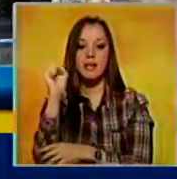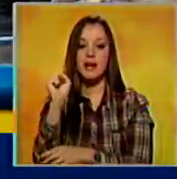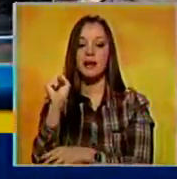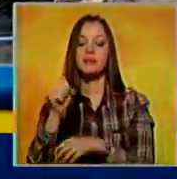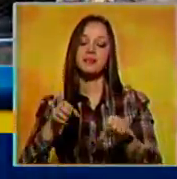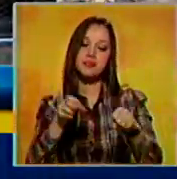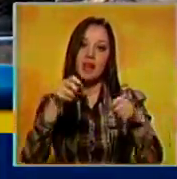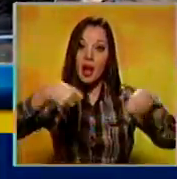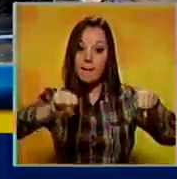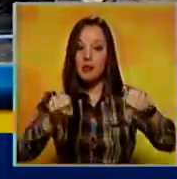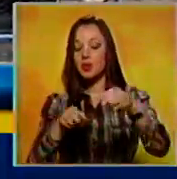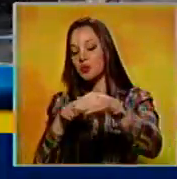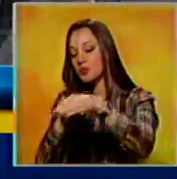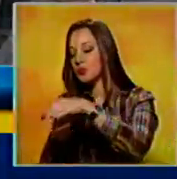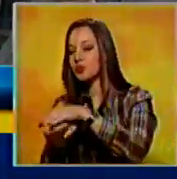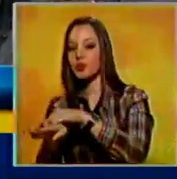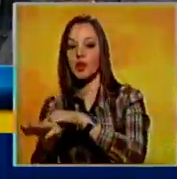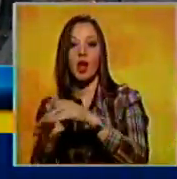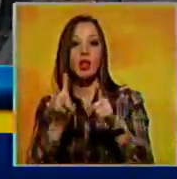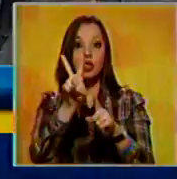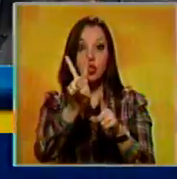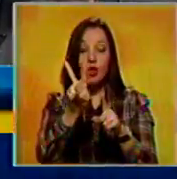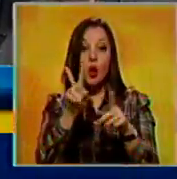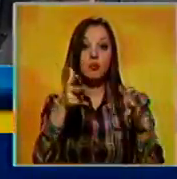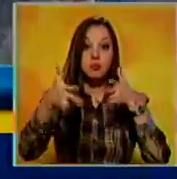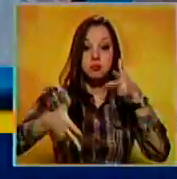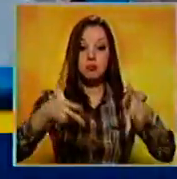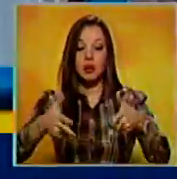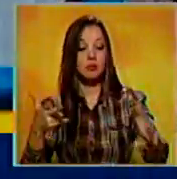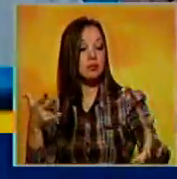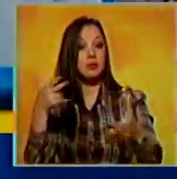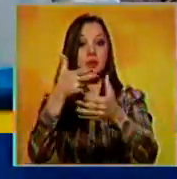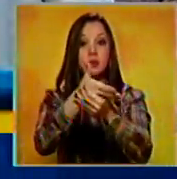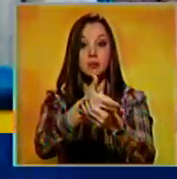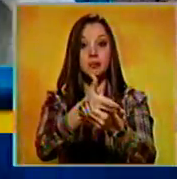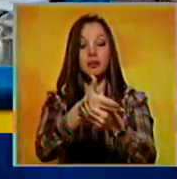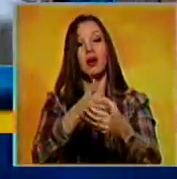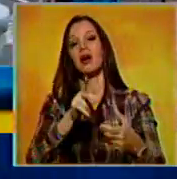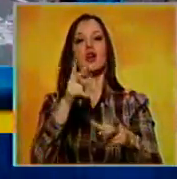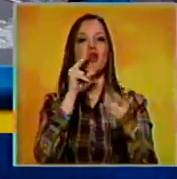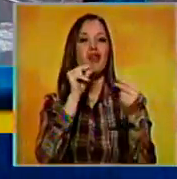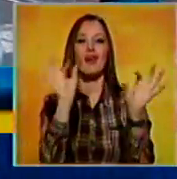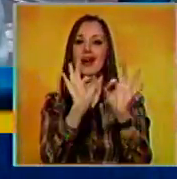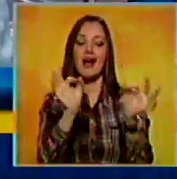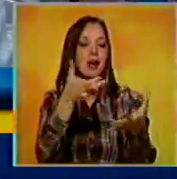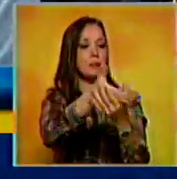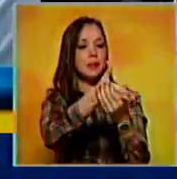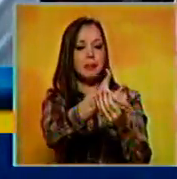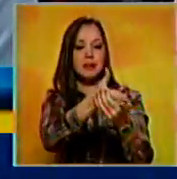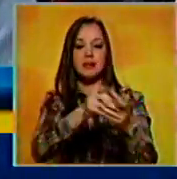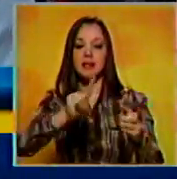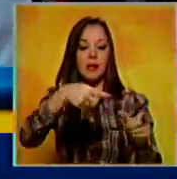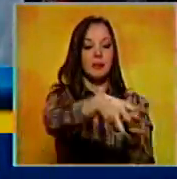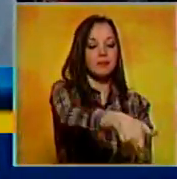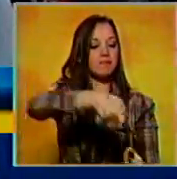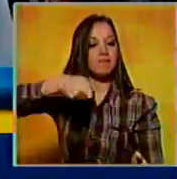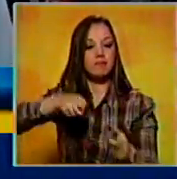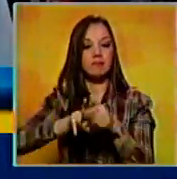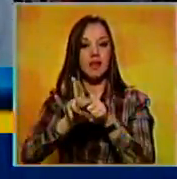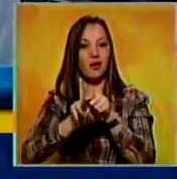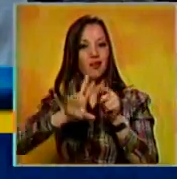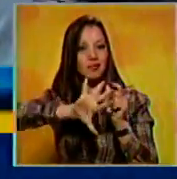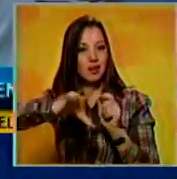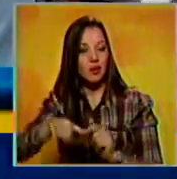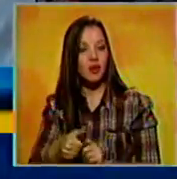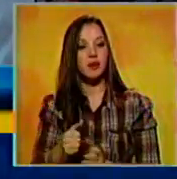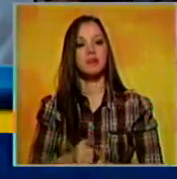su moto, dos antisociales lo sorprendieron y le dispararon sin mediar palabra y lo despojaron de su arma de reglamento. Prácticamente